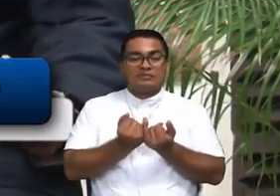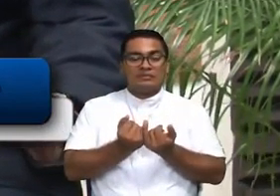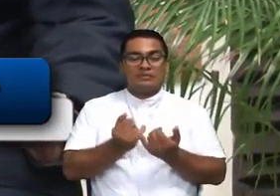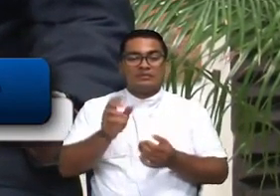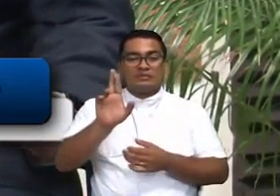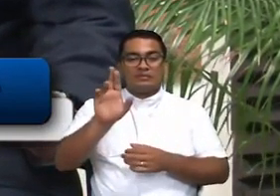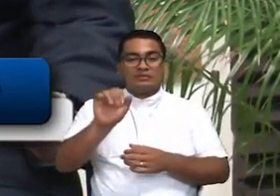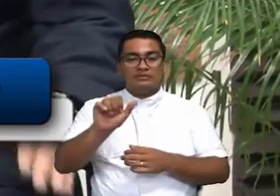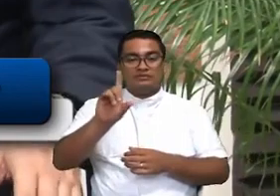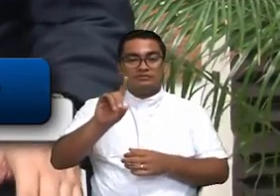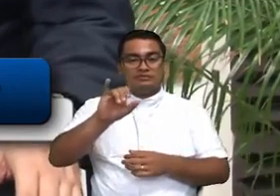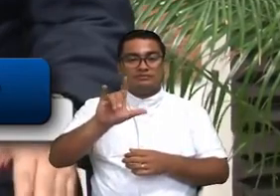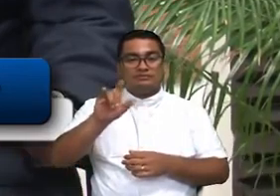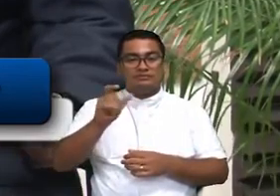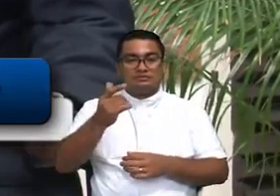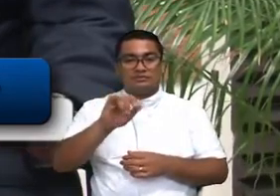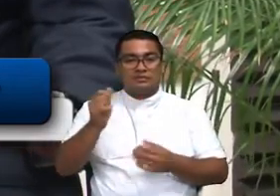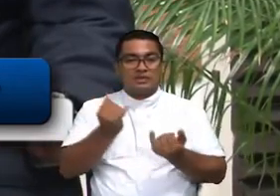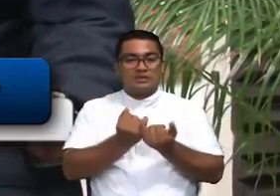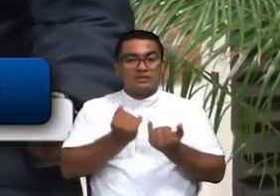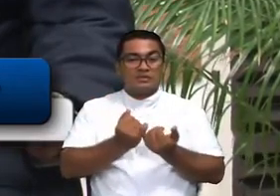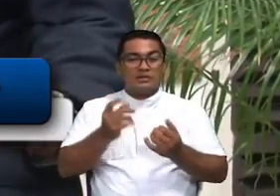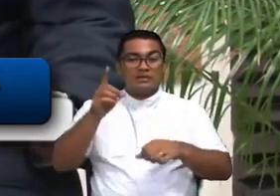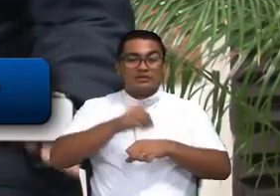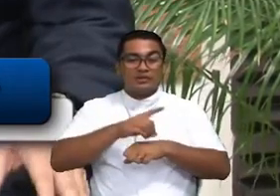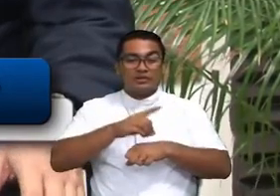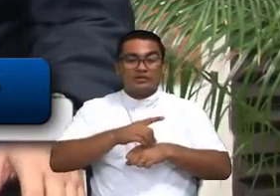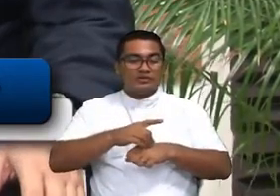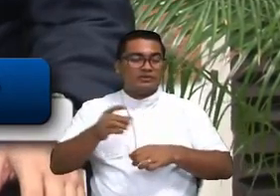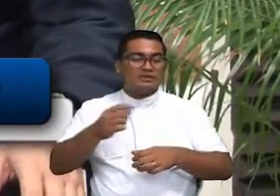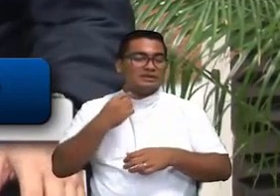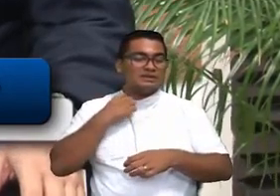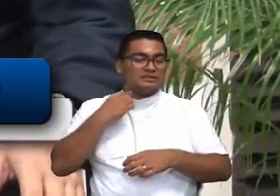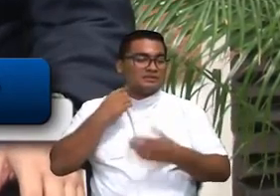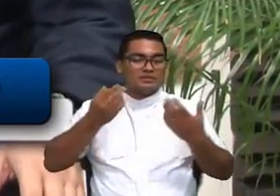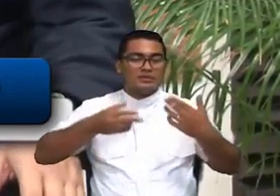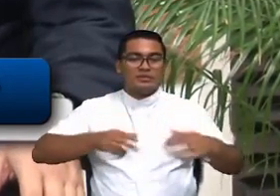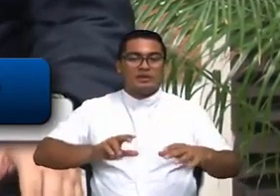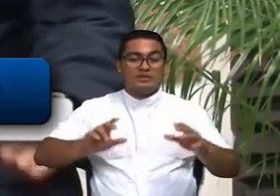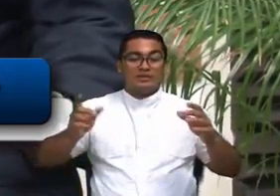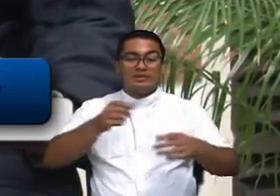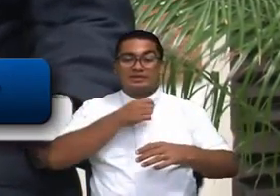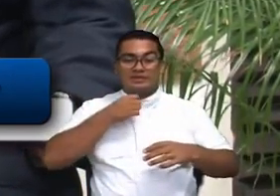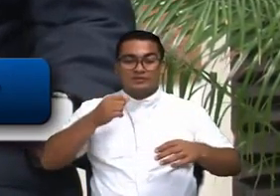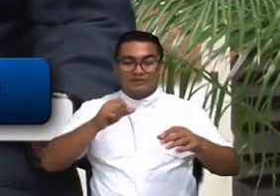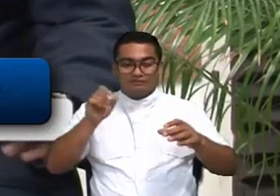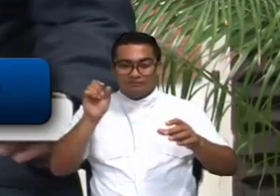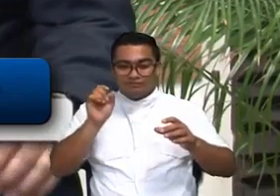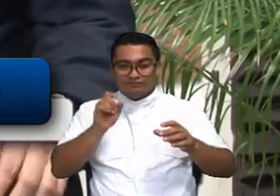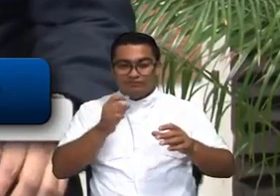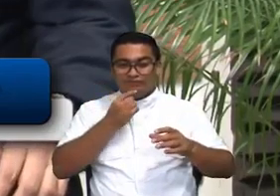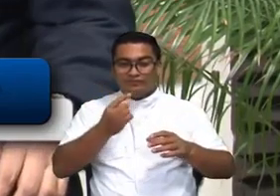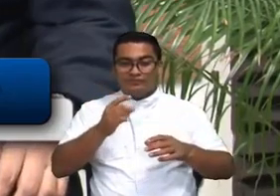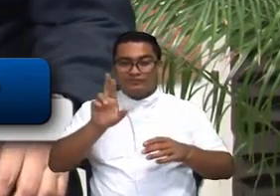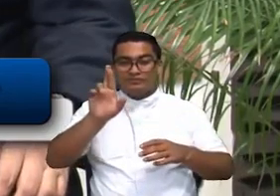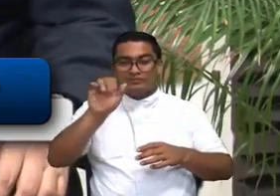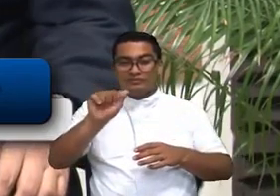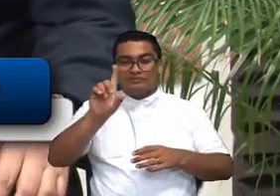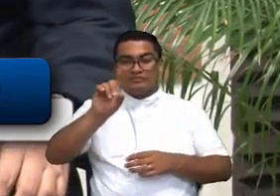radiología son los ojos de la medicina. No hay ningún paciente de que no se vaya a realizar ningún tipo de examen. La radiología es una de las